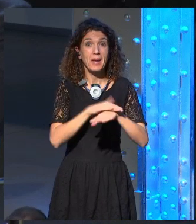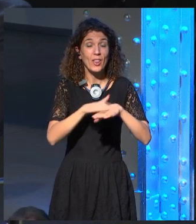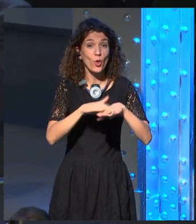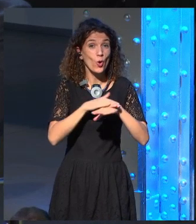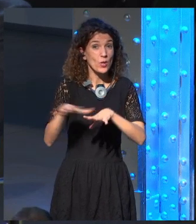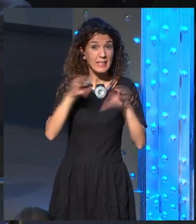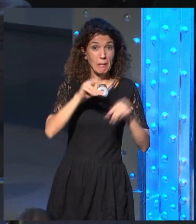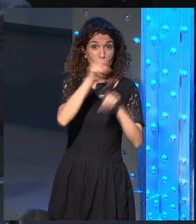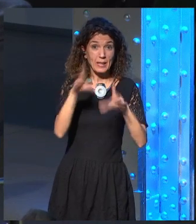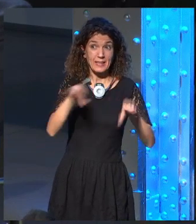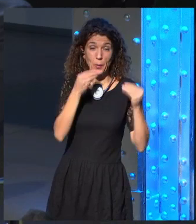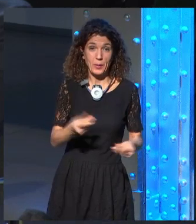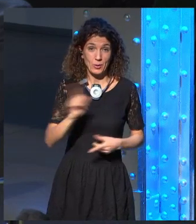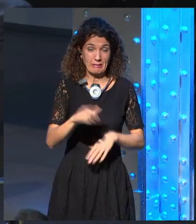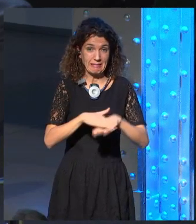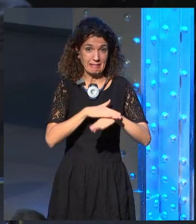Perdón, no he entendido la pregunta.